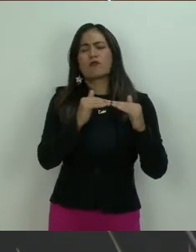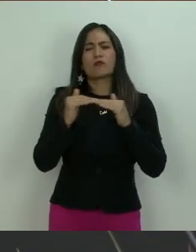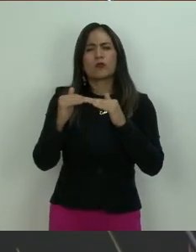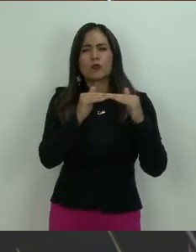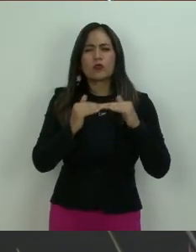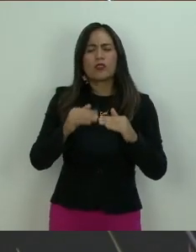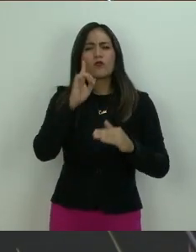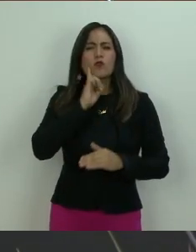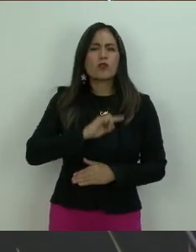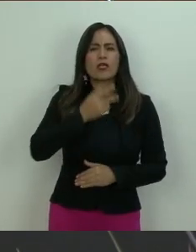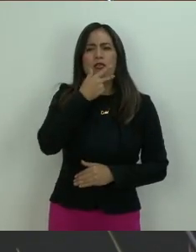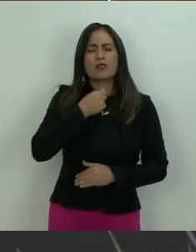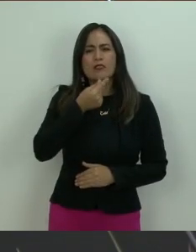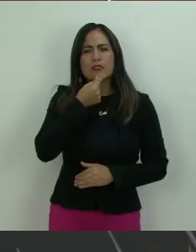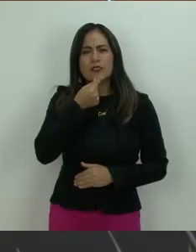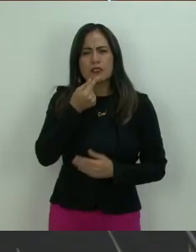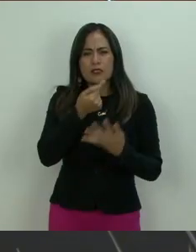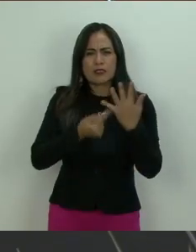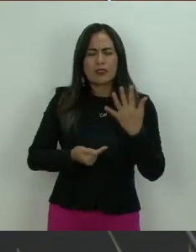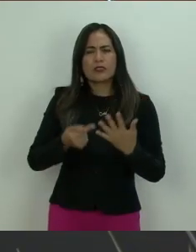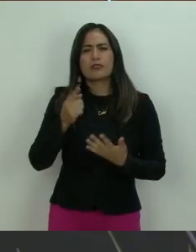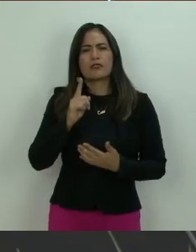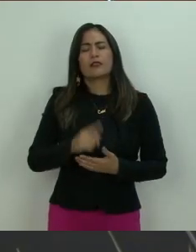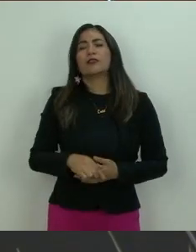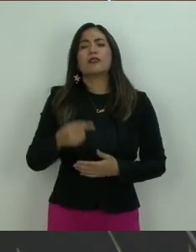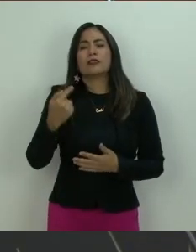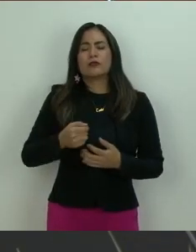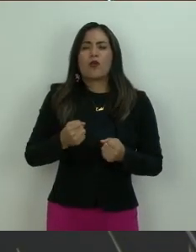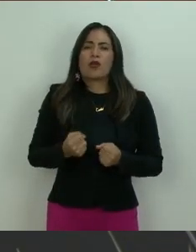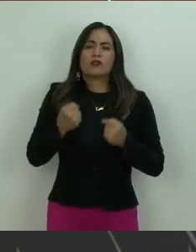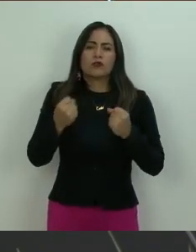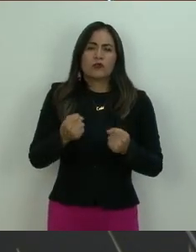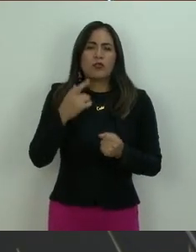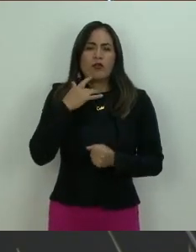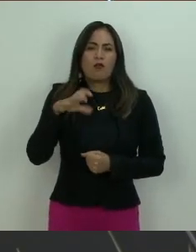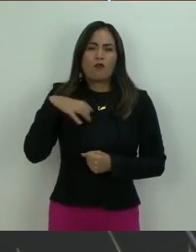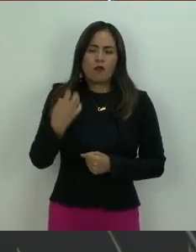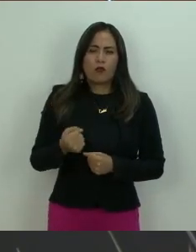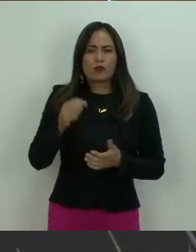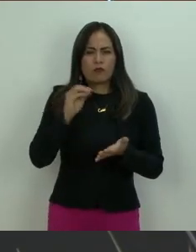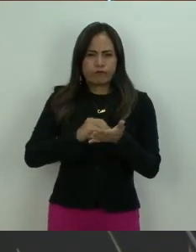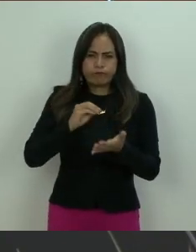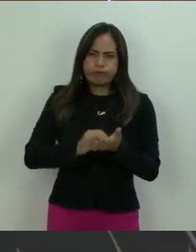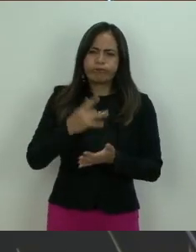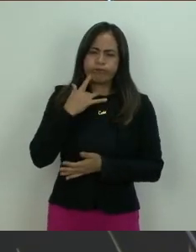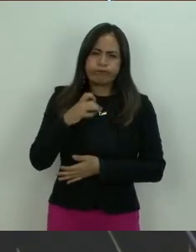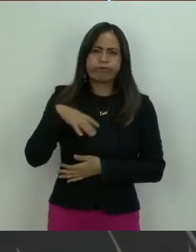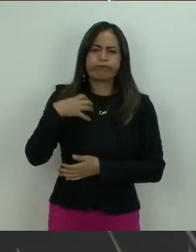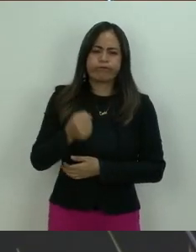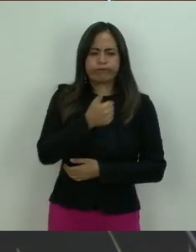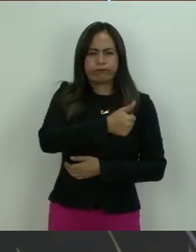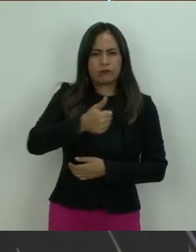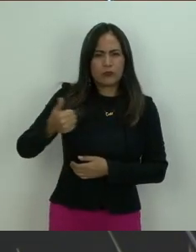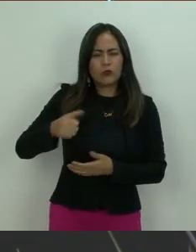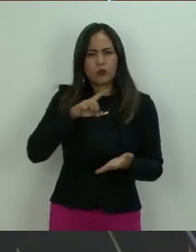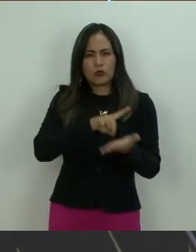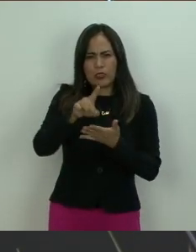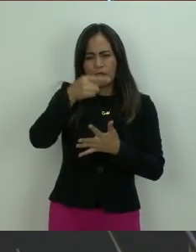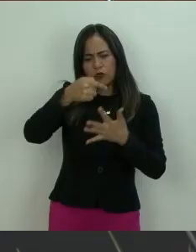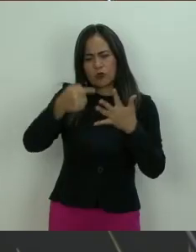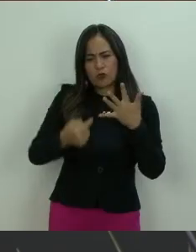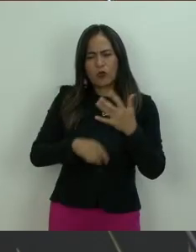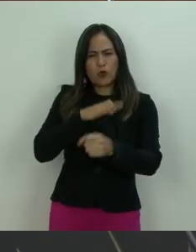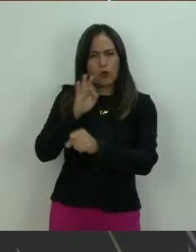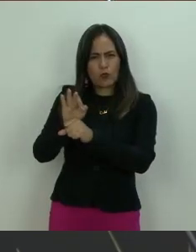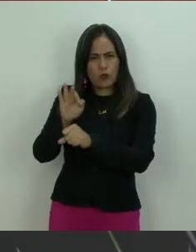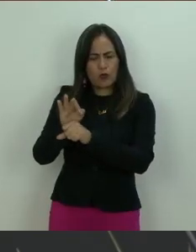mujeres indígenas debe ser un esfuerzo sostenido que fortalezca los mecanismos que garanticen el ejercicio de todos sus derechos y de forma